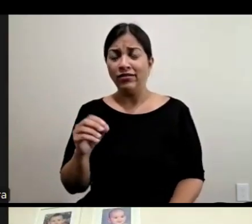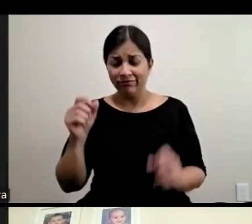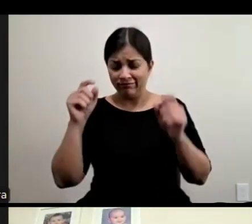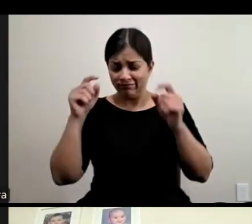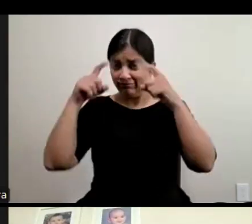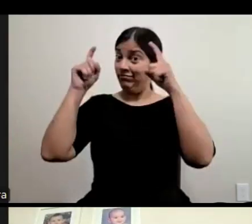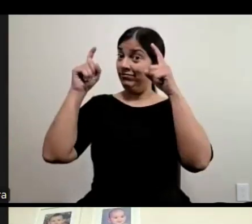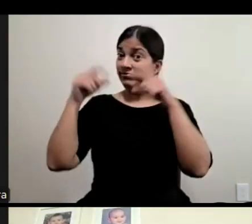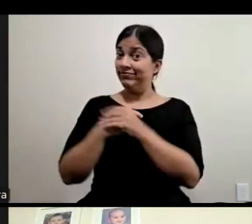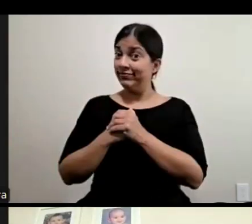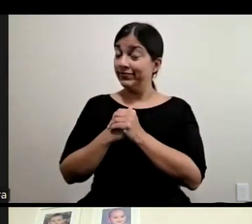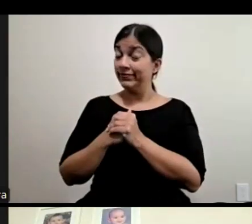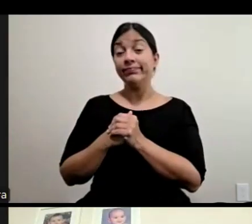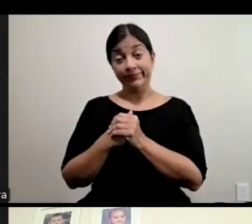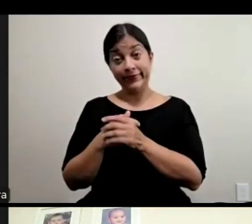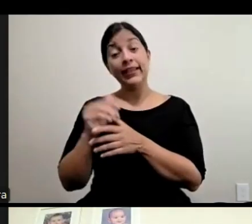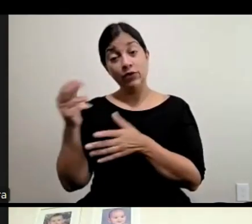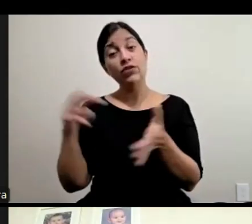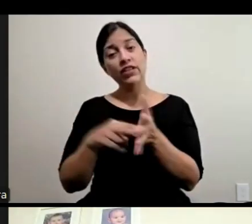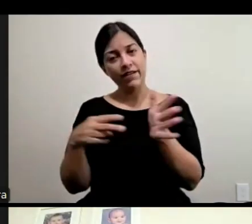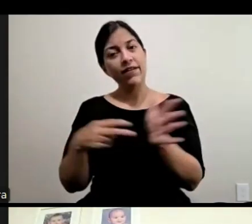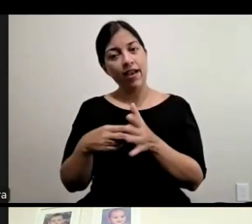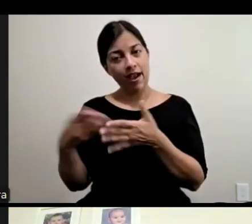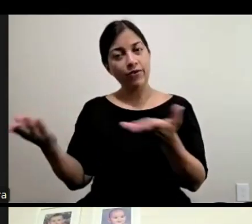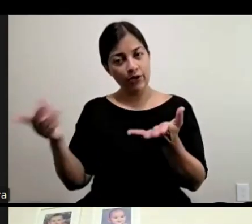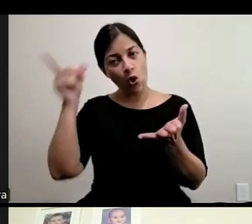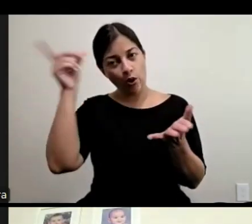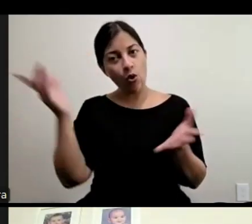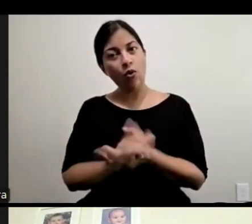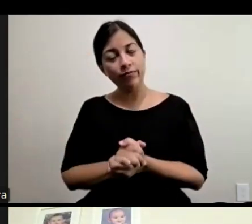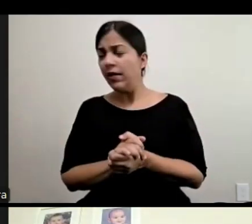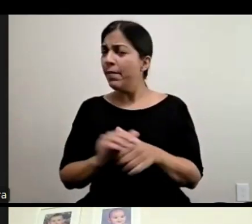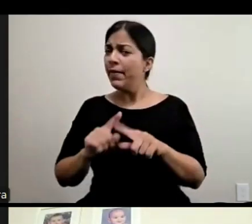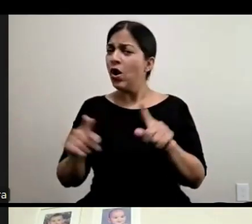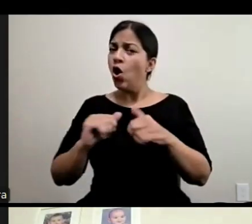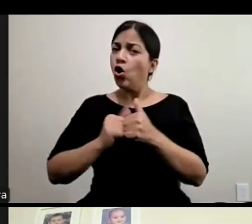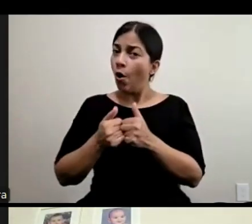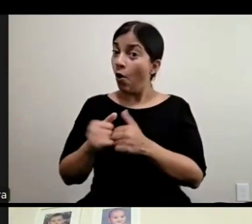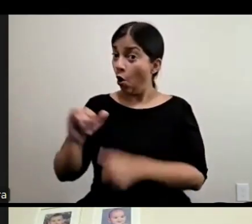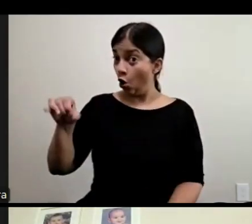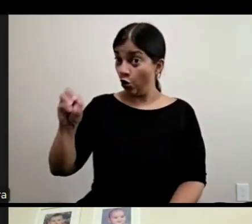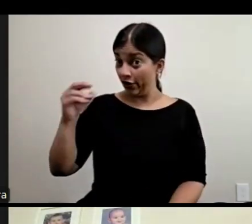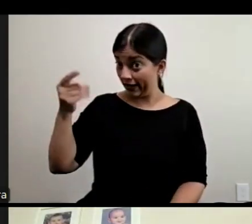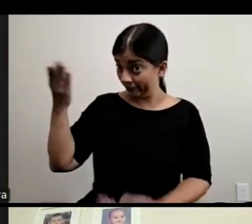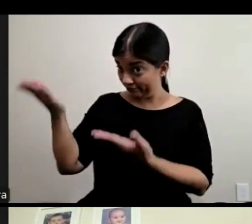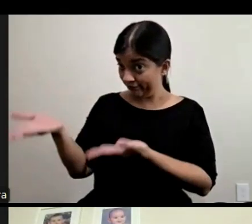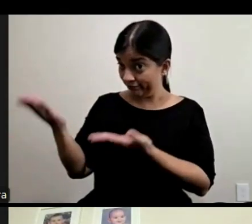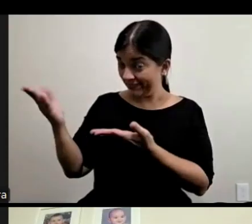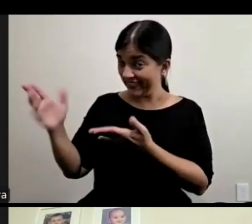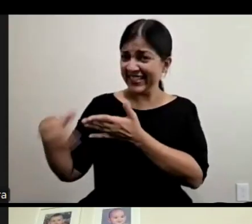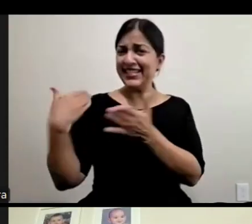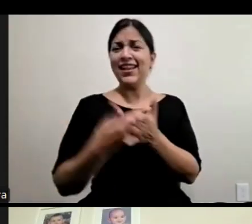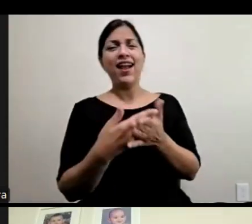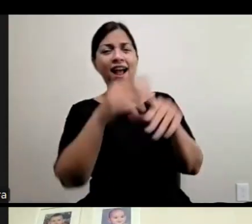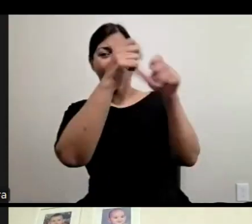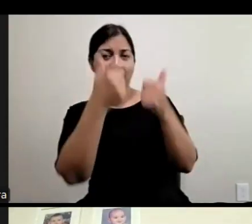Eso tiene un porqué y tiene una lógica. Pero, ¿cómo llega Jorge a las artes? Vamos a empezar por ahí. ¿De cuándo?